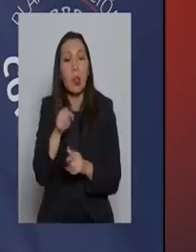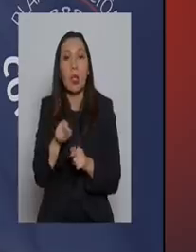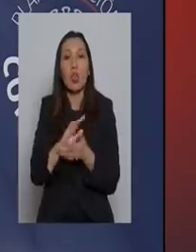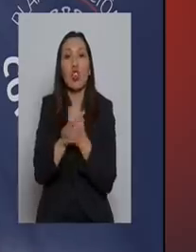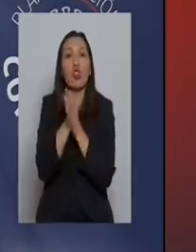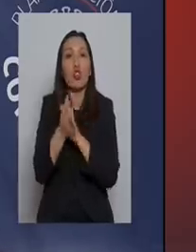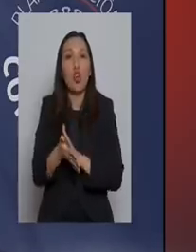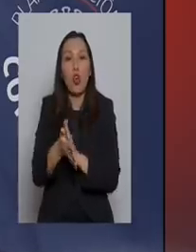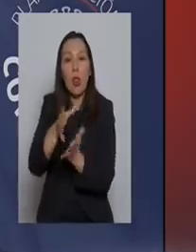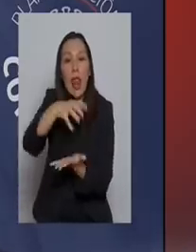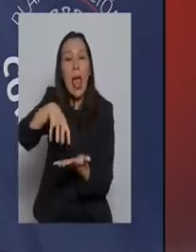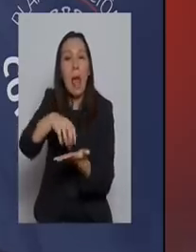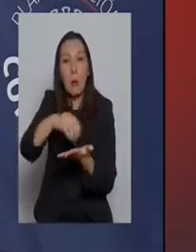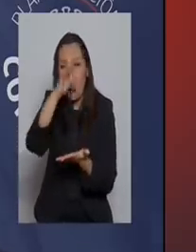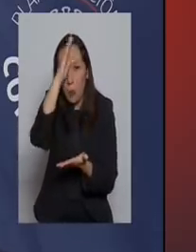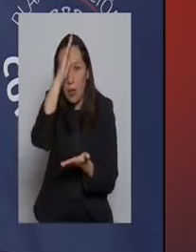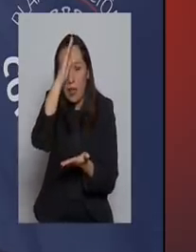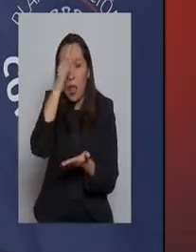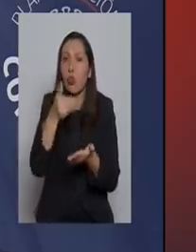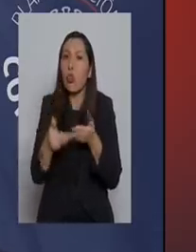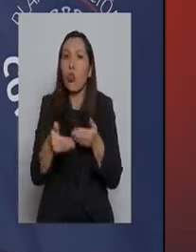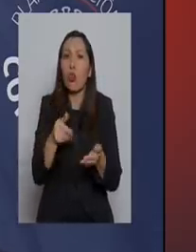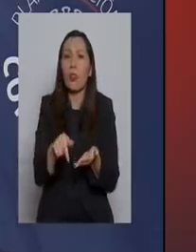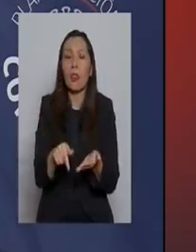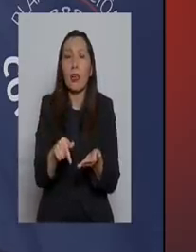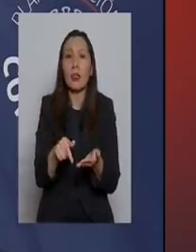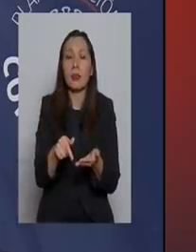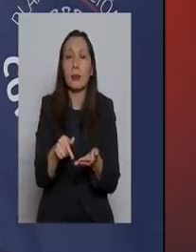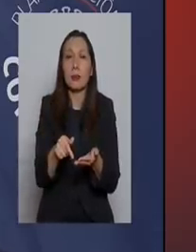está en la comuna de Puente Alto